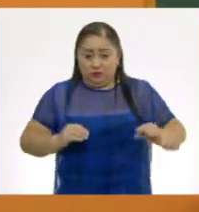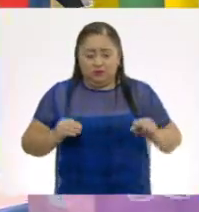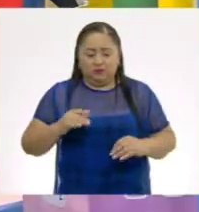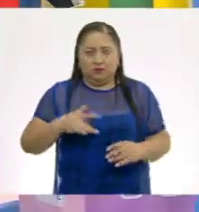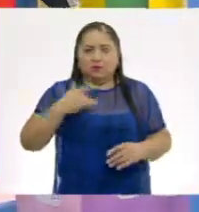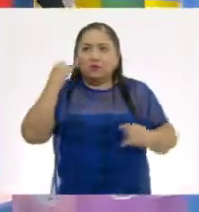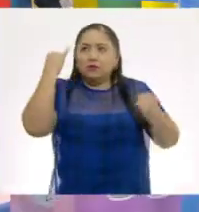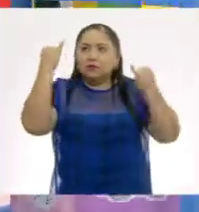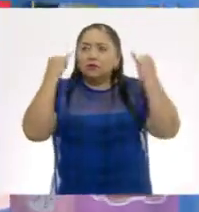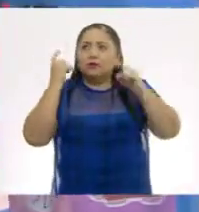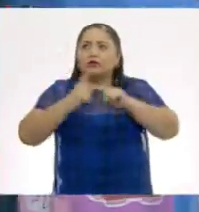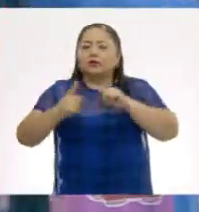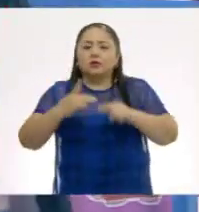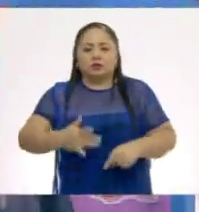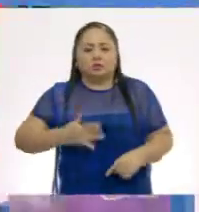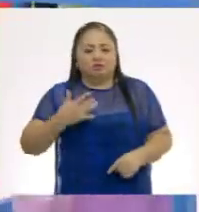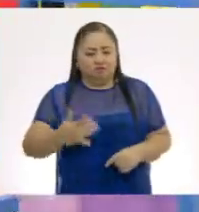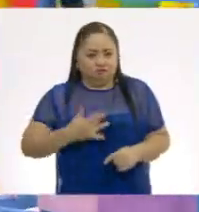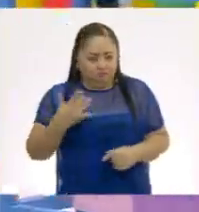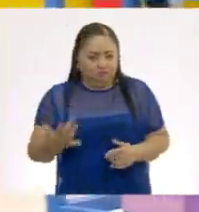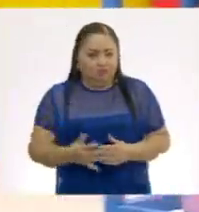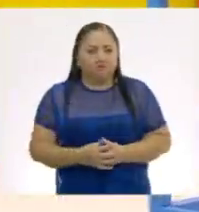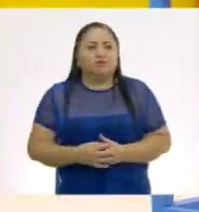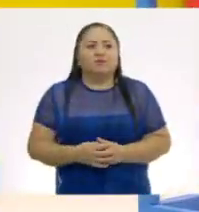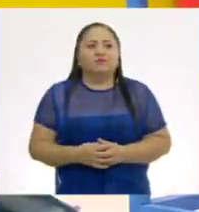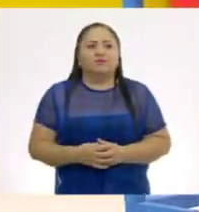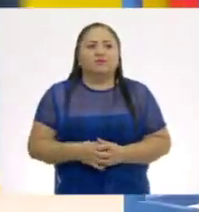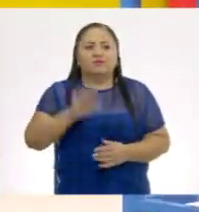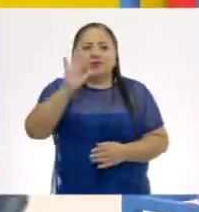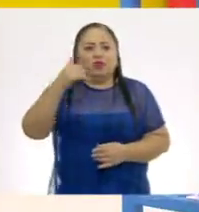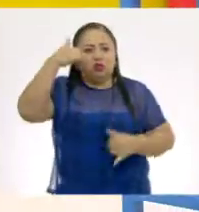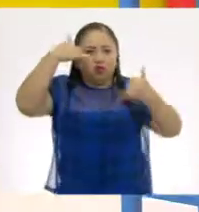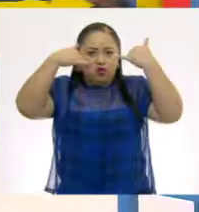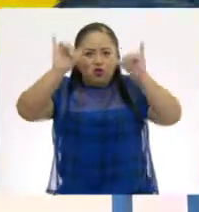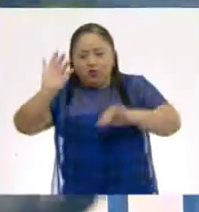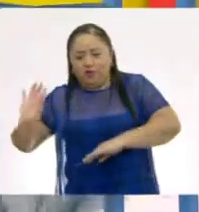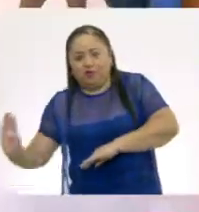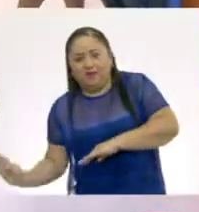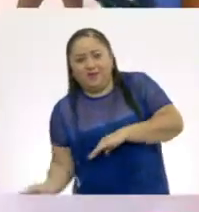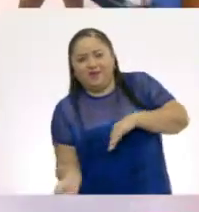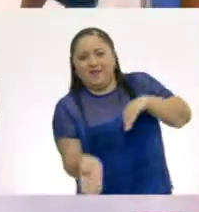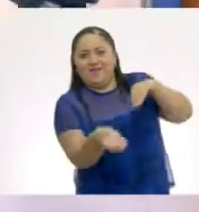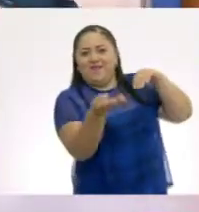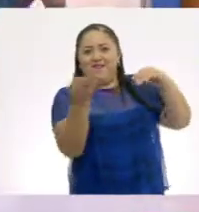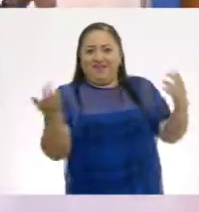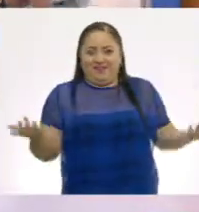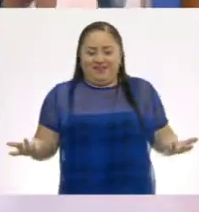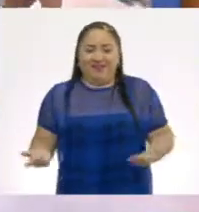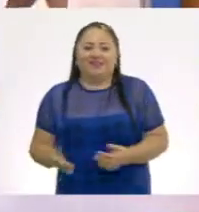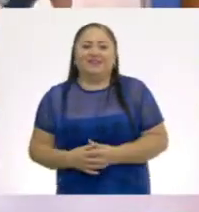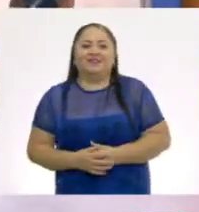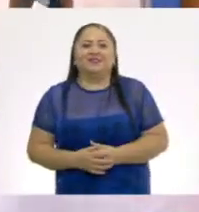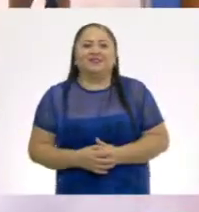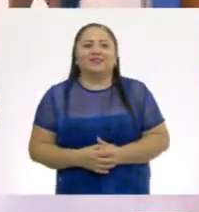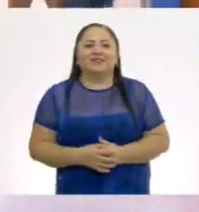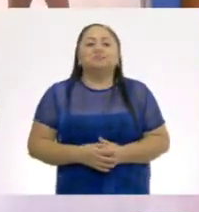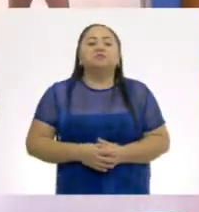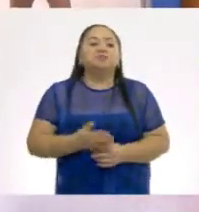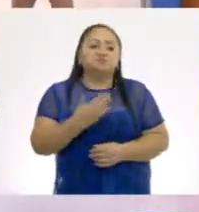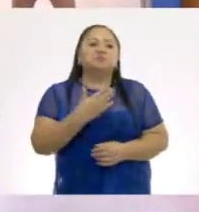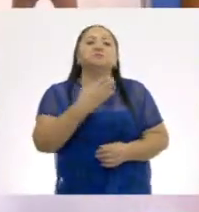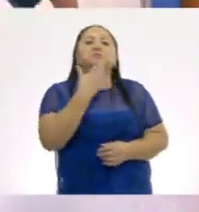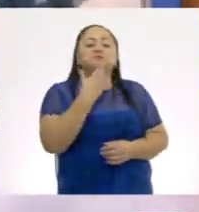despiertan la imaginación, exactamente. ¿No? Exactamente. Ahorita que dijiste, ¡ole, toro! ¡Ole! Exactamente. Muy